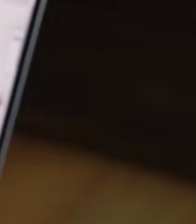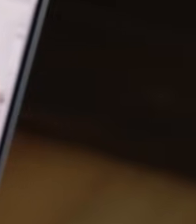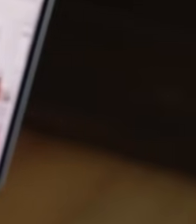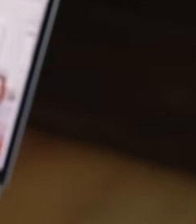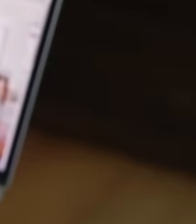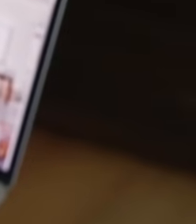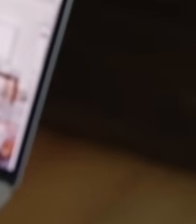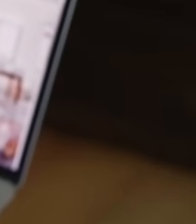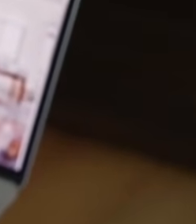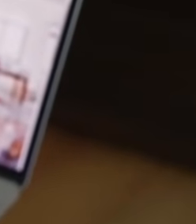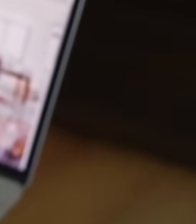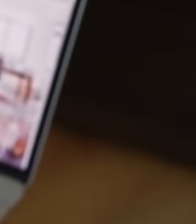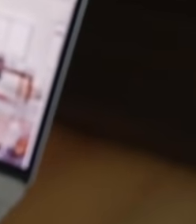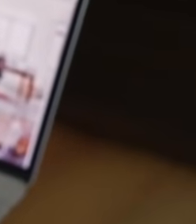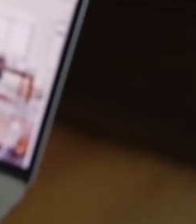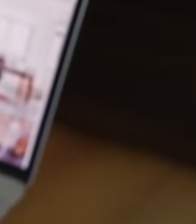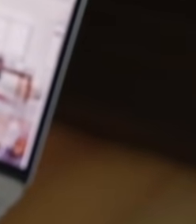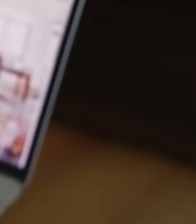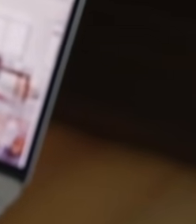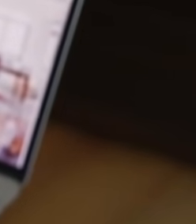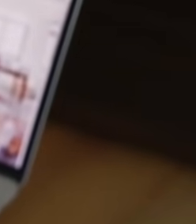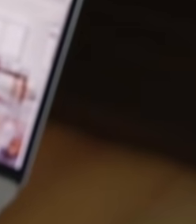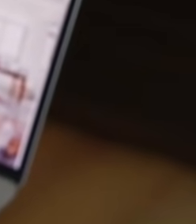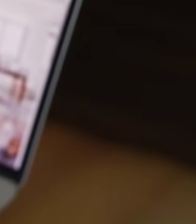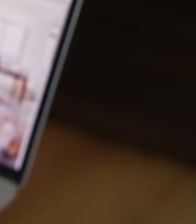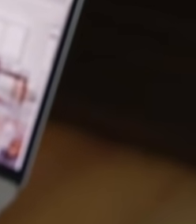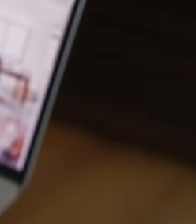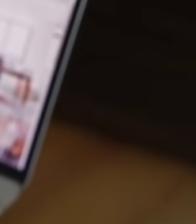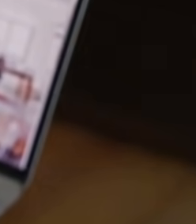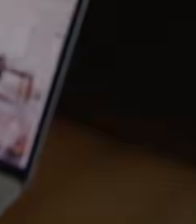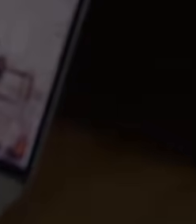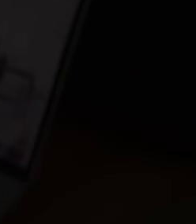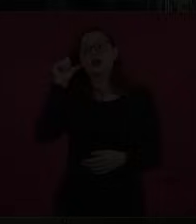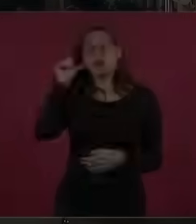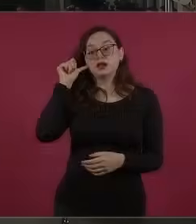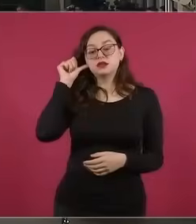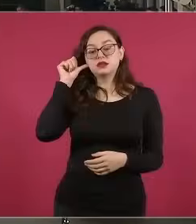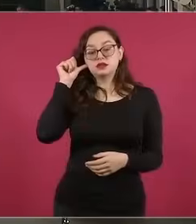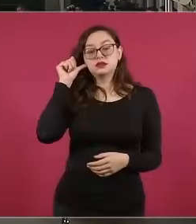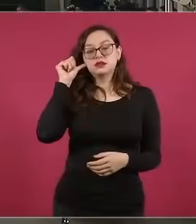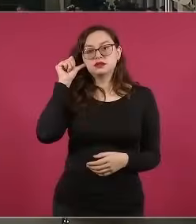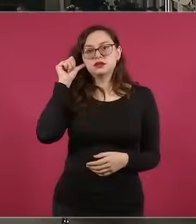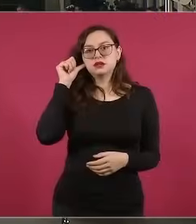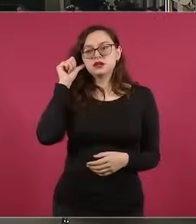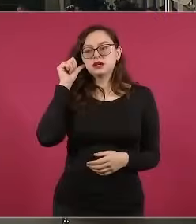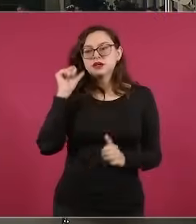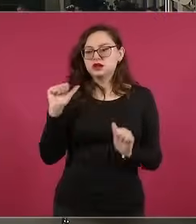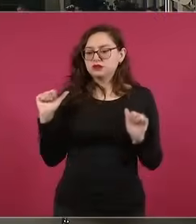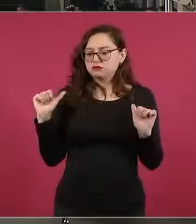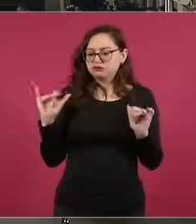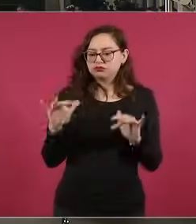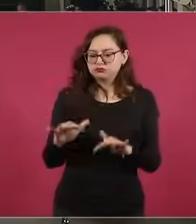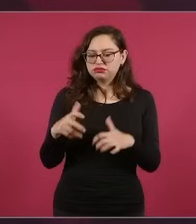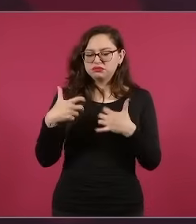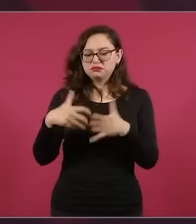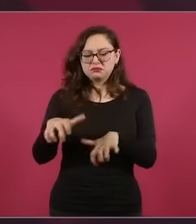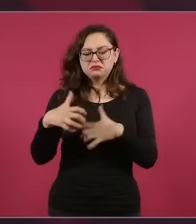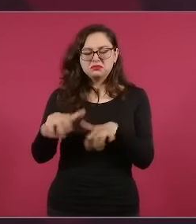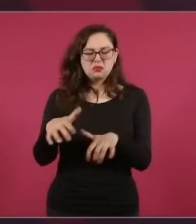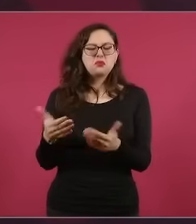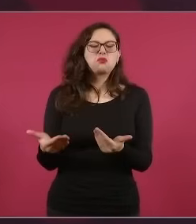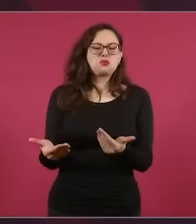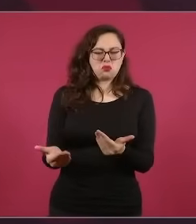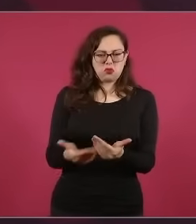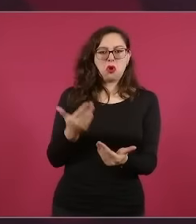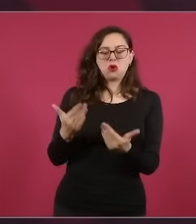y suscribiéndote a nuestro canal. Estaremos atentos a tus opiniones. Siguen mintiéndole a la gente.